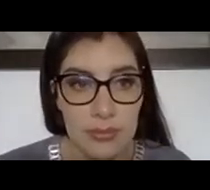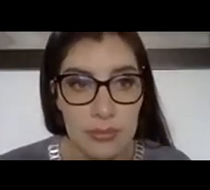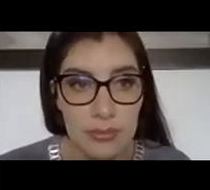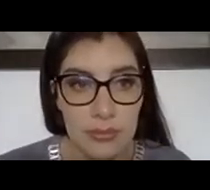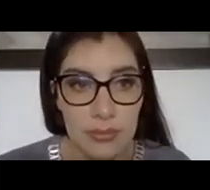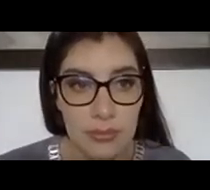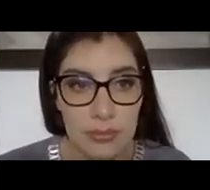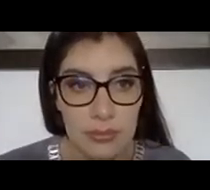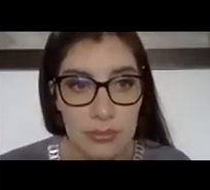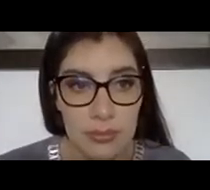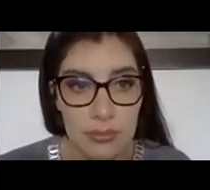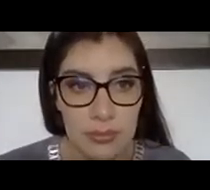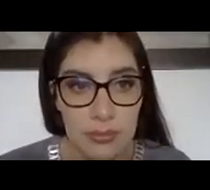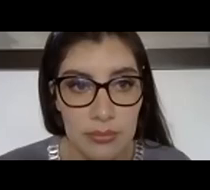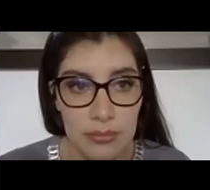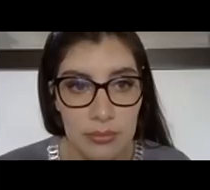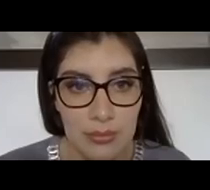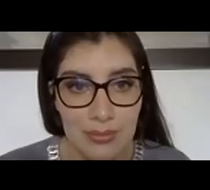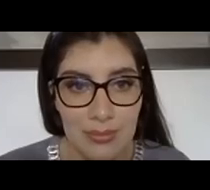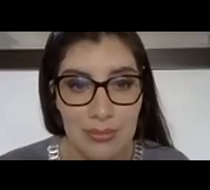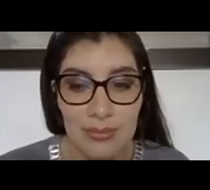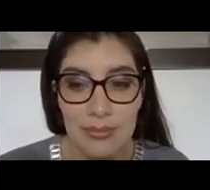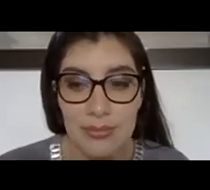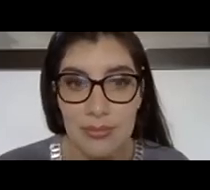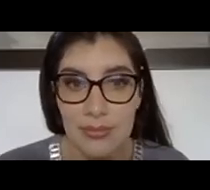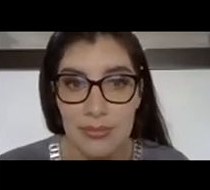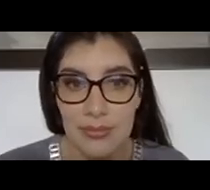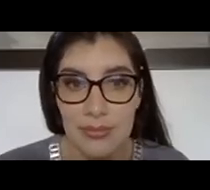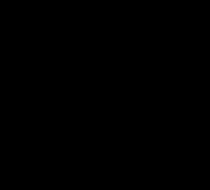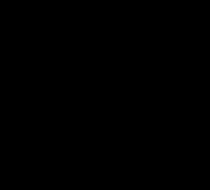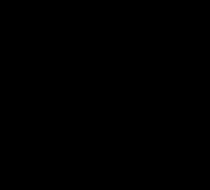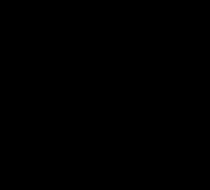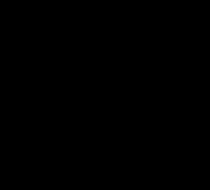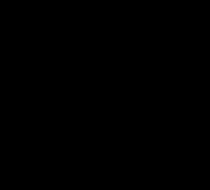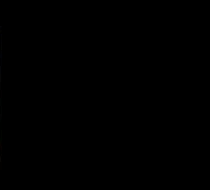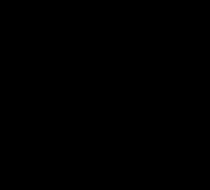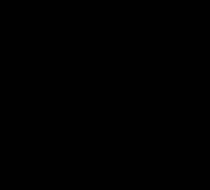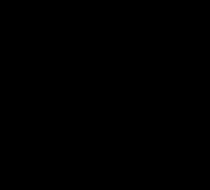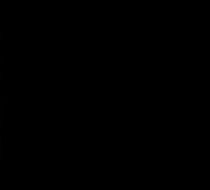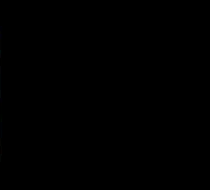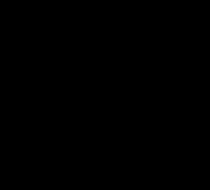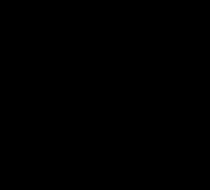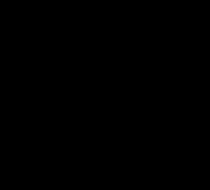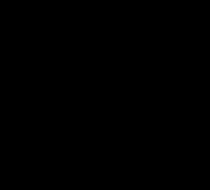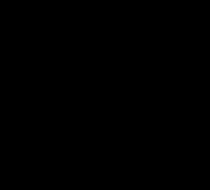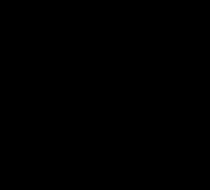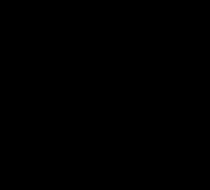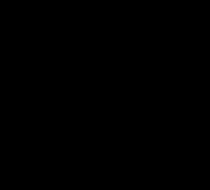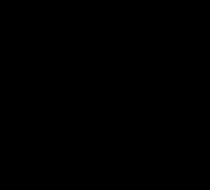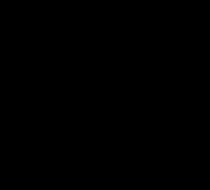el mercado del Combipack. Les esperamos. Muy importante. Chao, chao. Gracias.